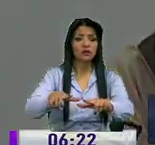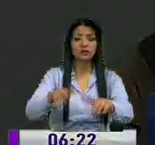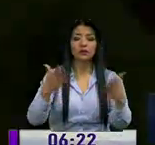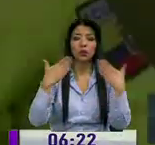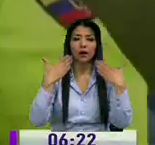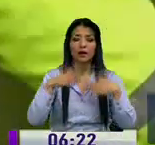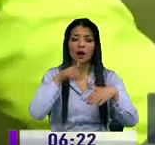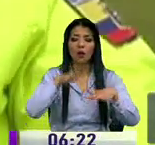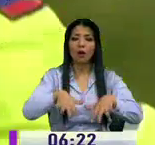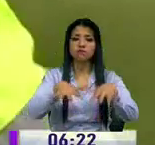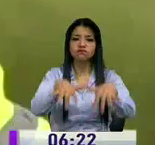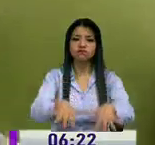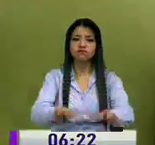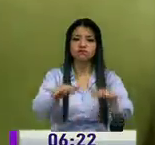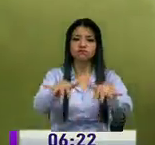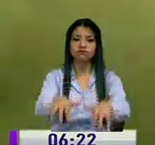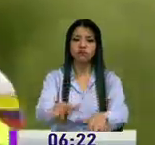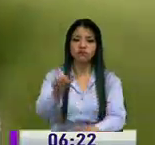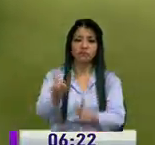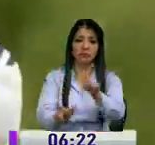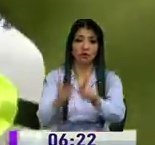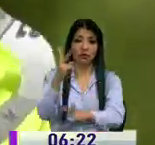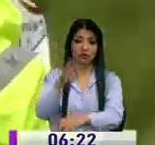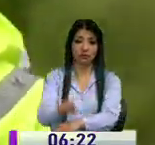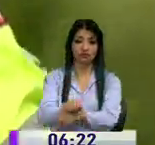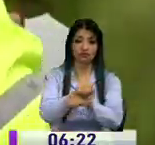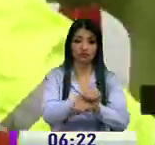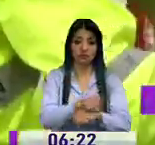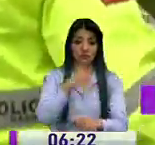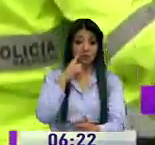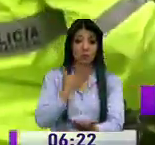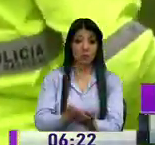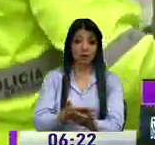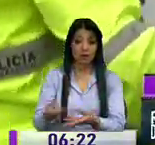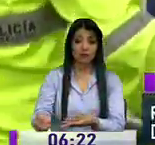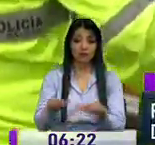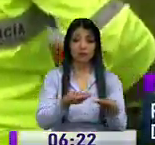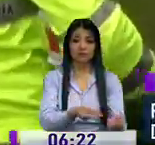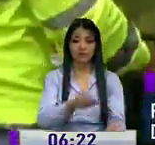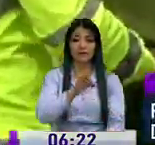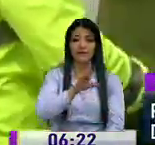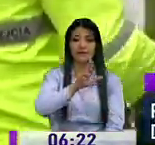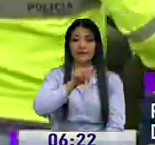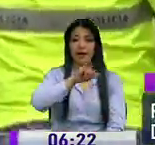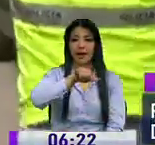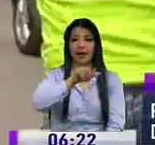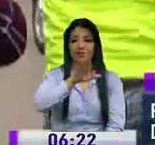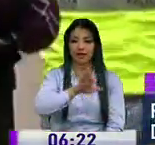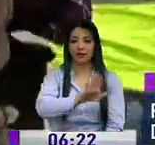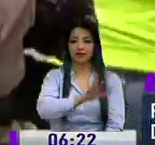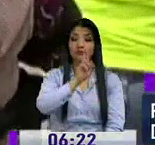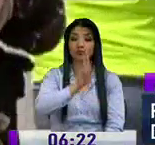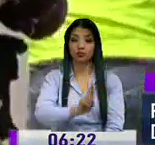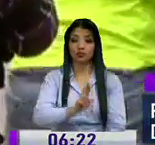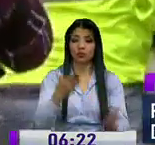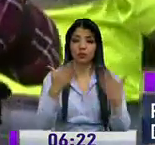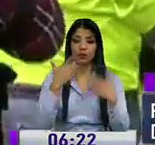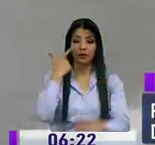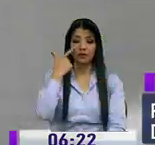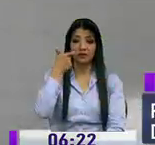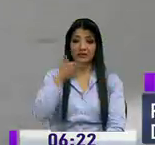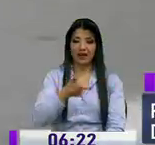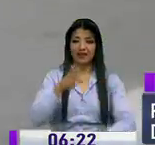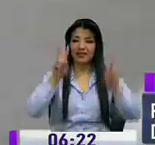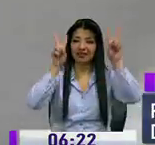Guayaquil. Los aprehendidos y las evidencias fueron trasladados hasta el sector de La Fragata, en el sur de la urbe porteña, donde el fiscal de Asuntos